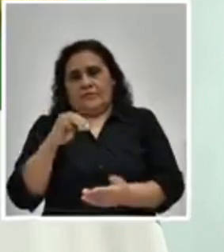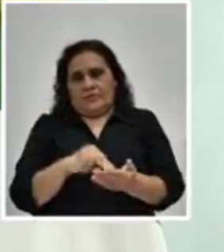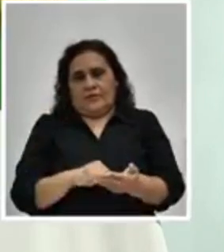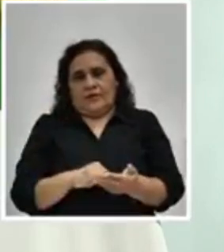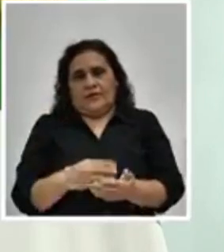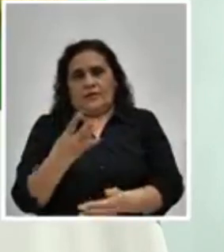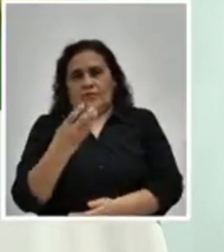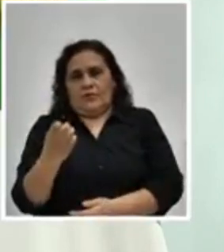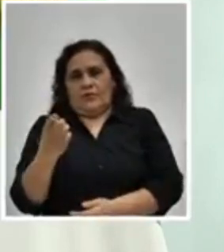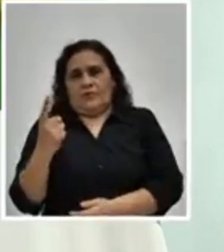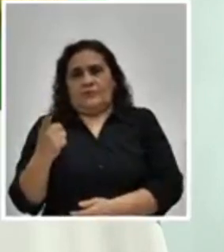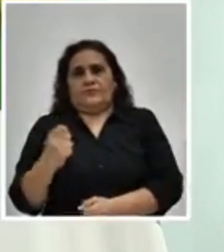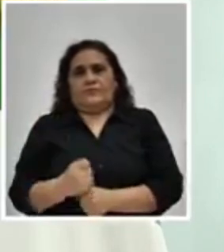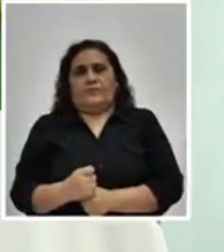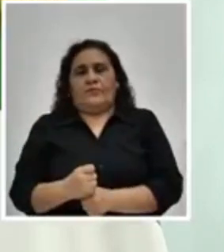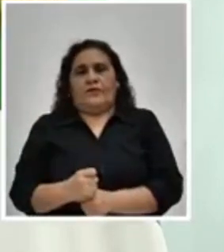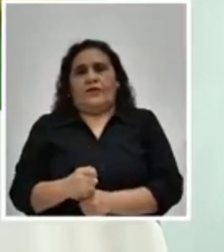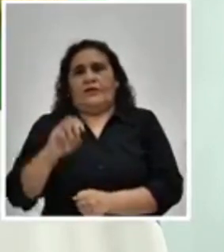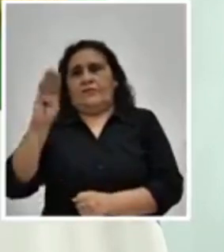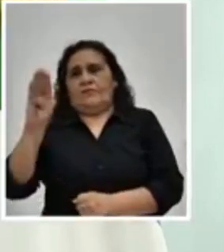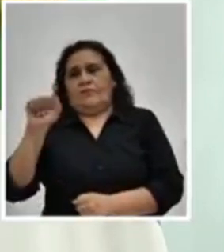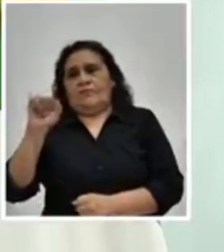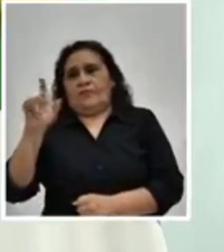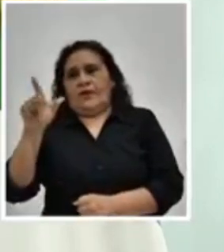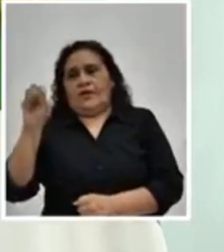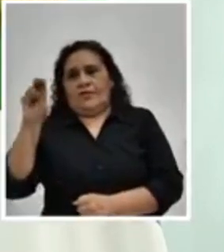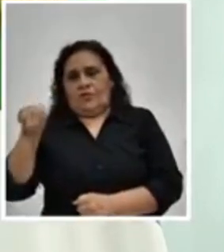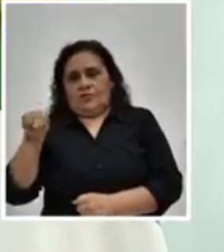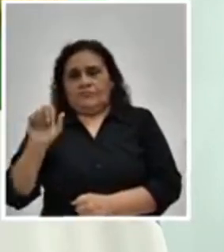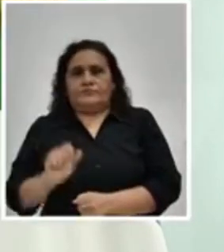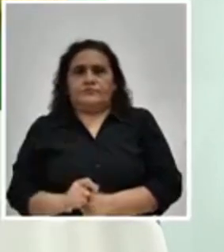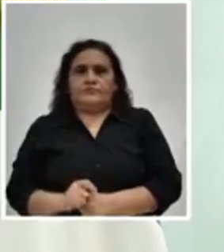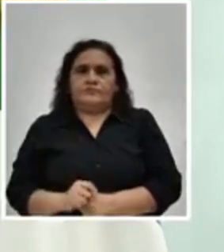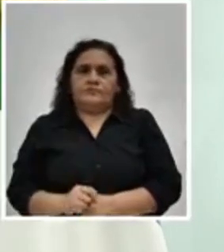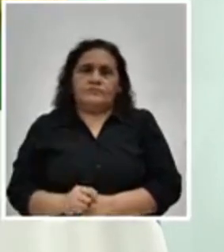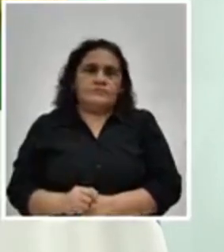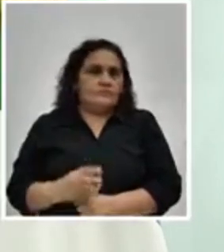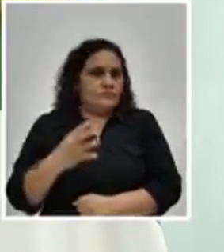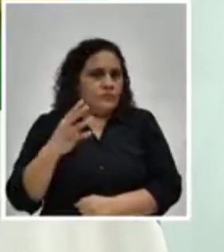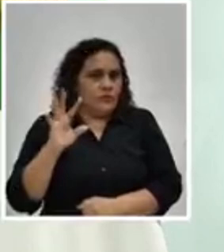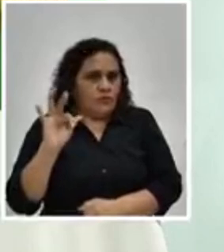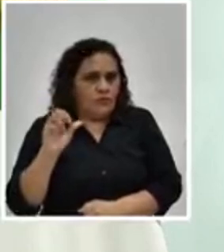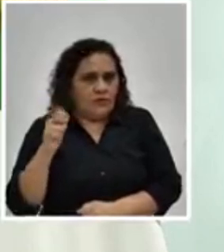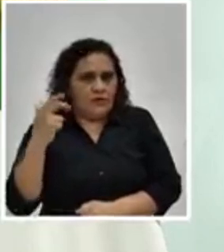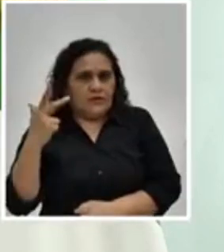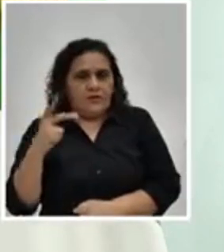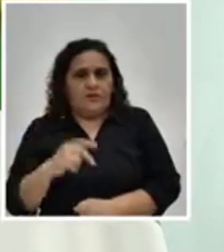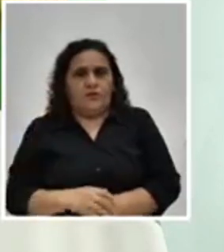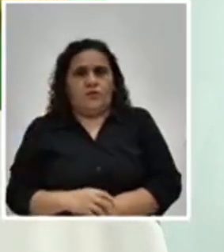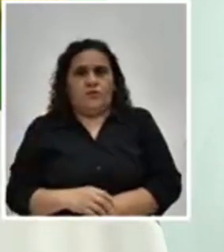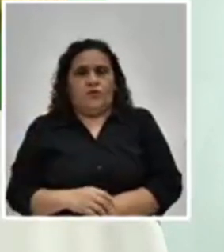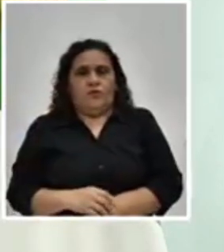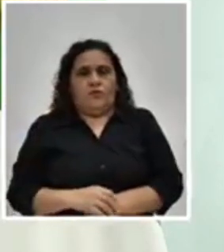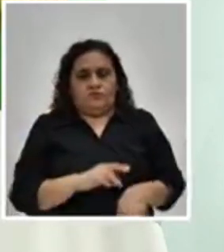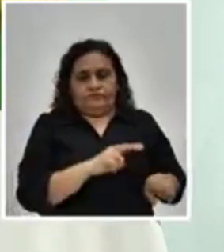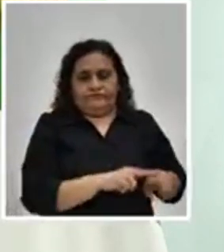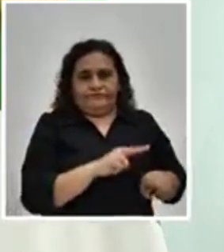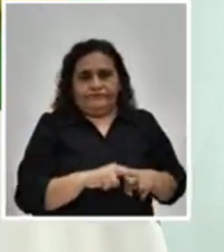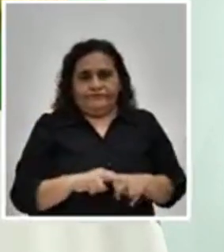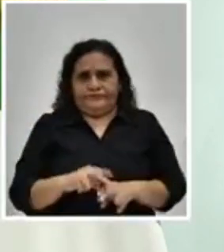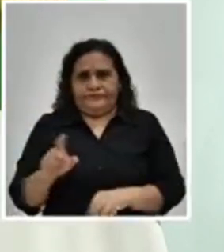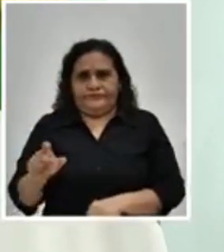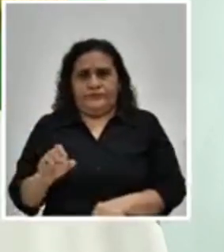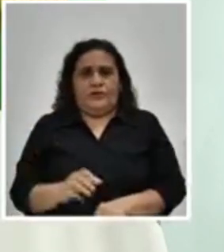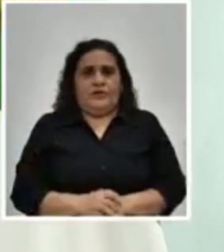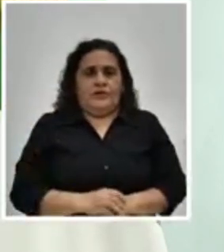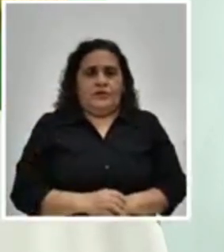1.623.903 pesos provenientes del FAISMUM, con los cuales se invirtieron en 48 butacas y equipo electrónico